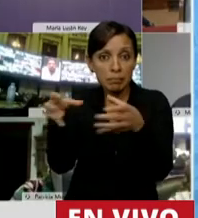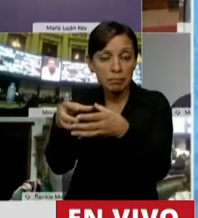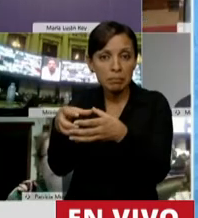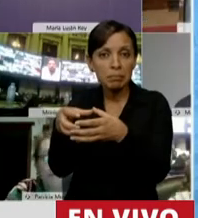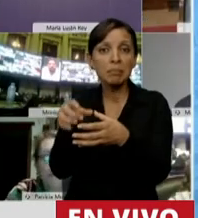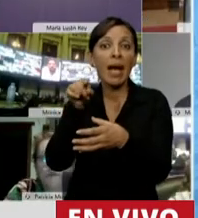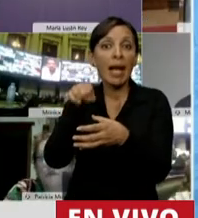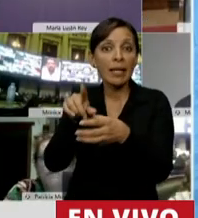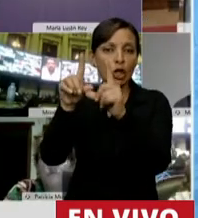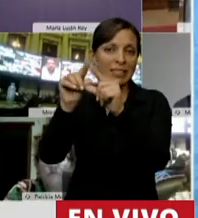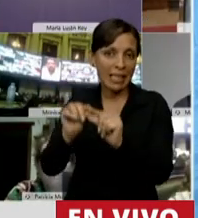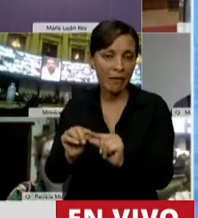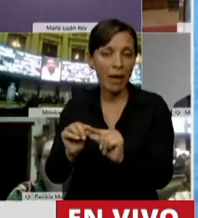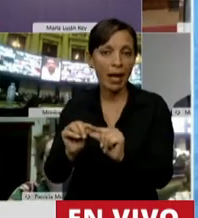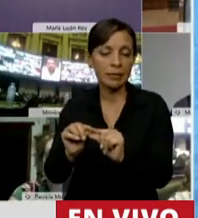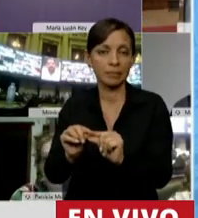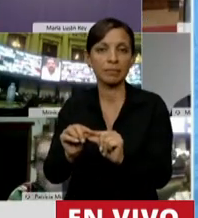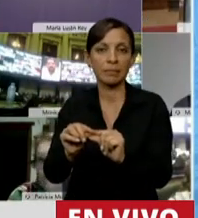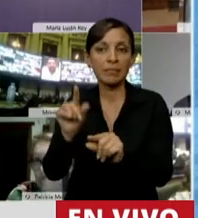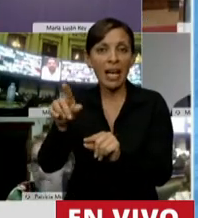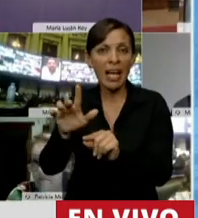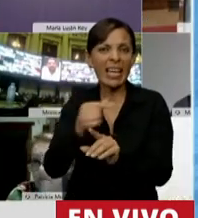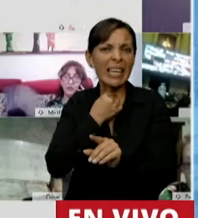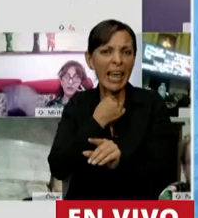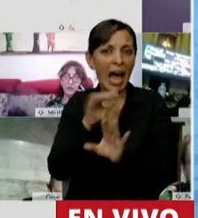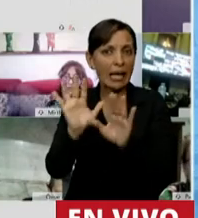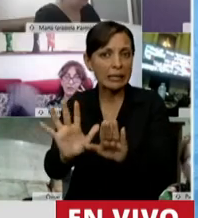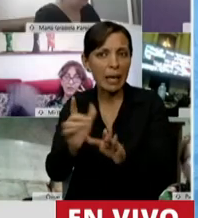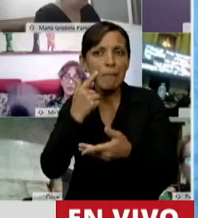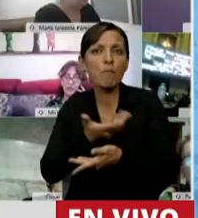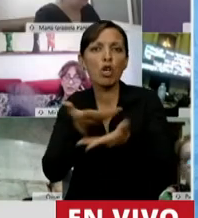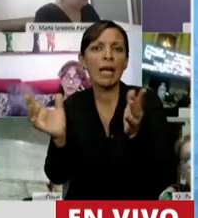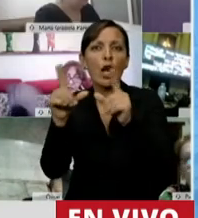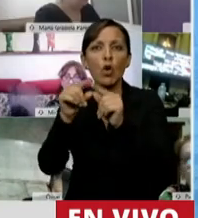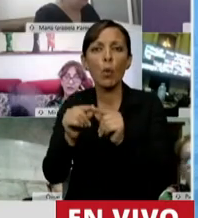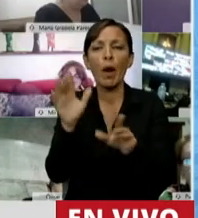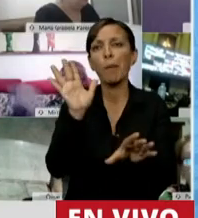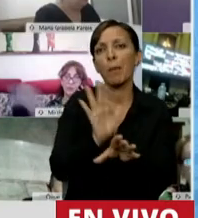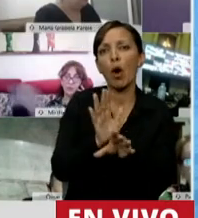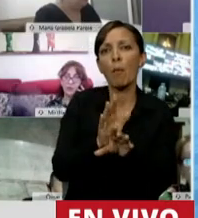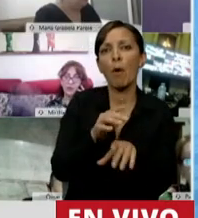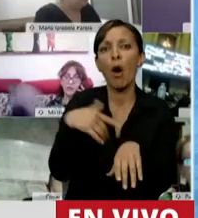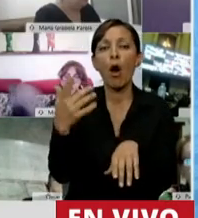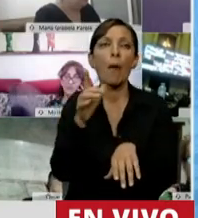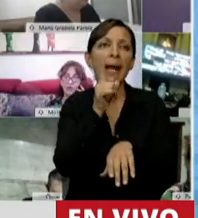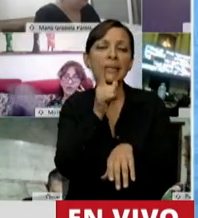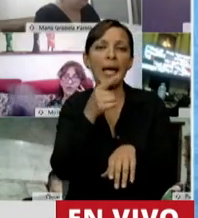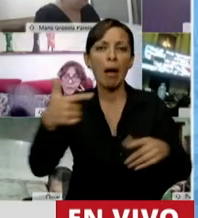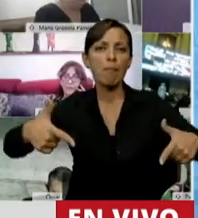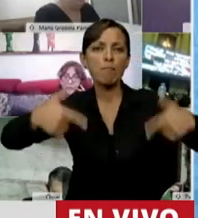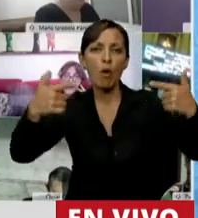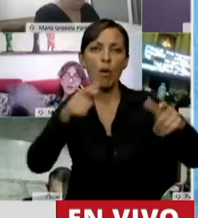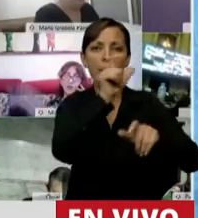y desde esos números verdaderamente pretender endilgarnos que estamos enfrentando a argentinos contra